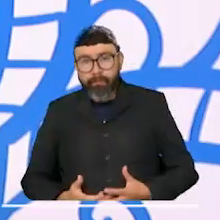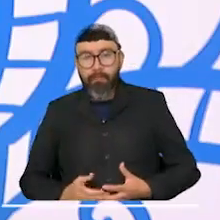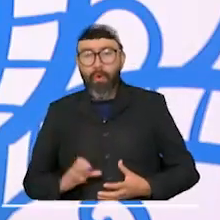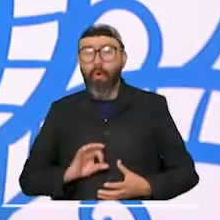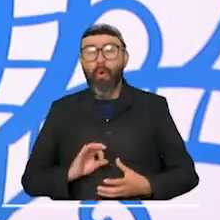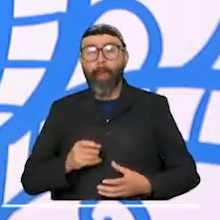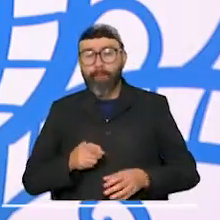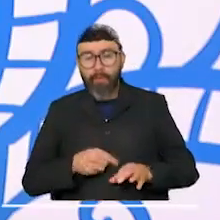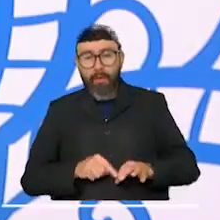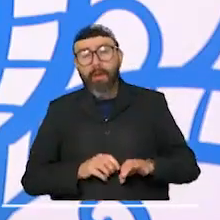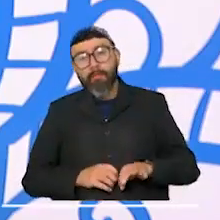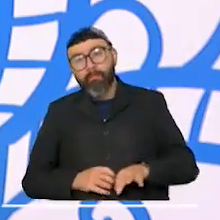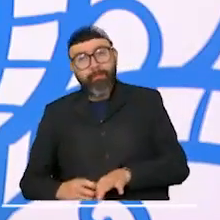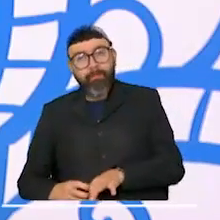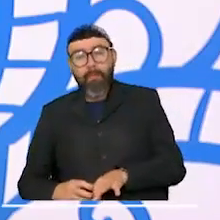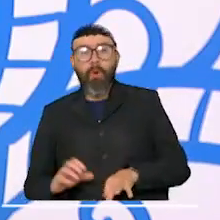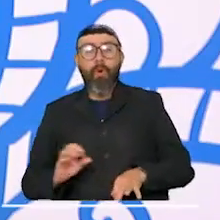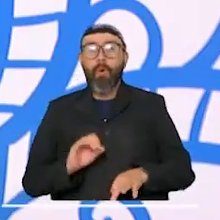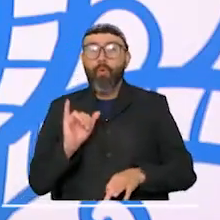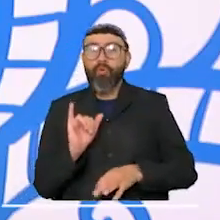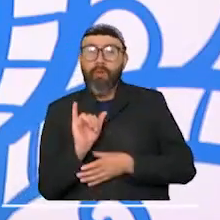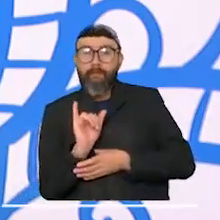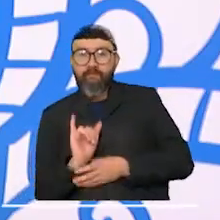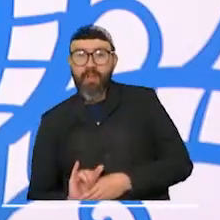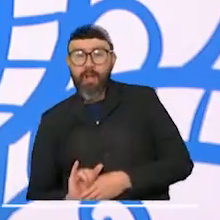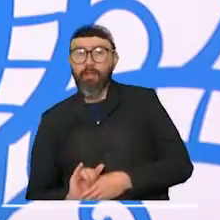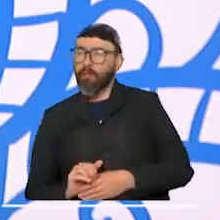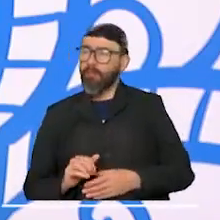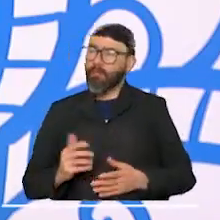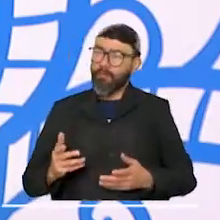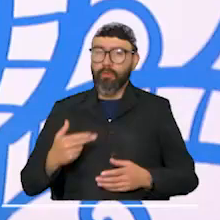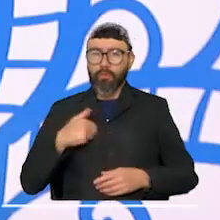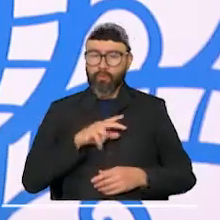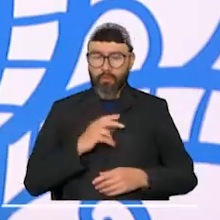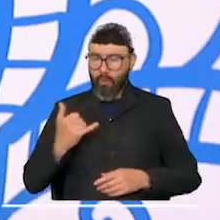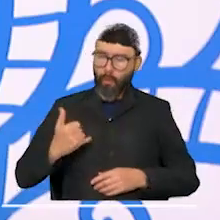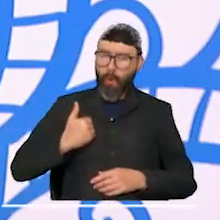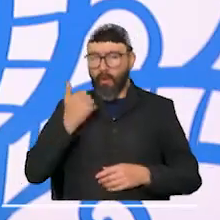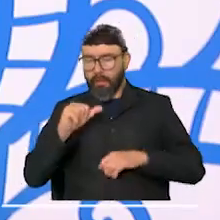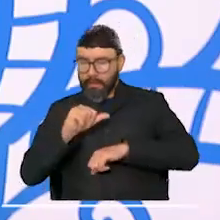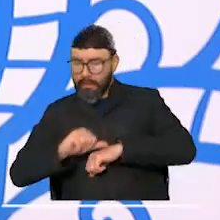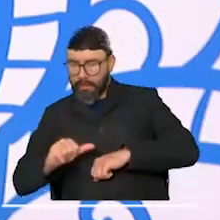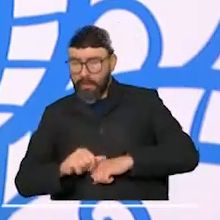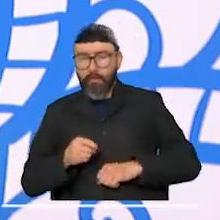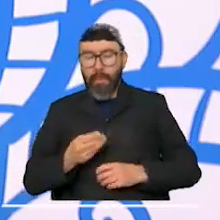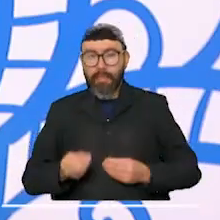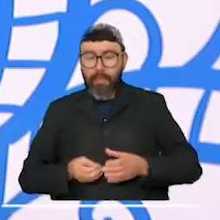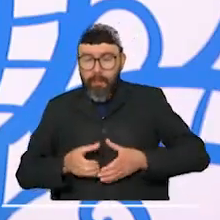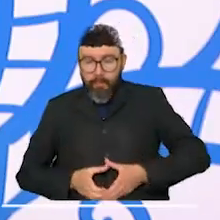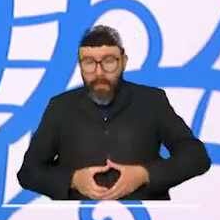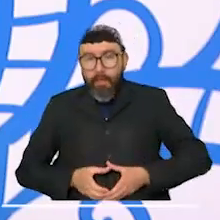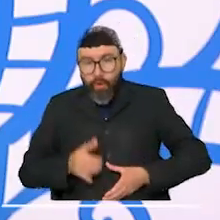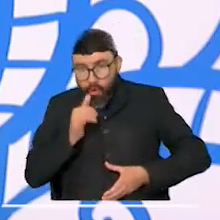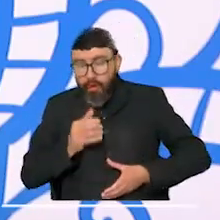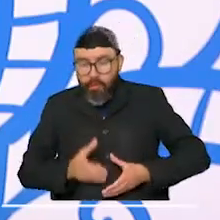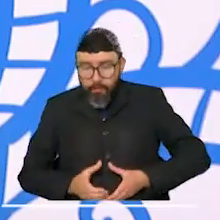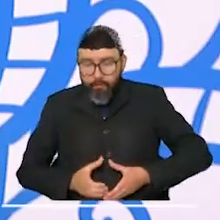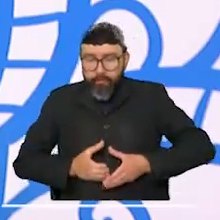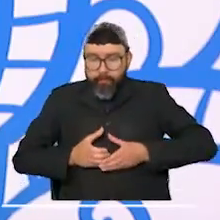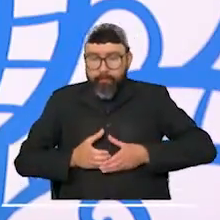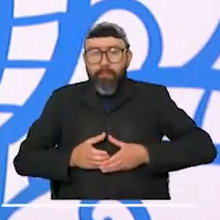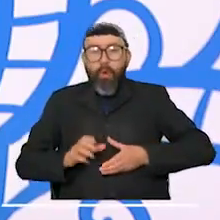afuera que tengo el útero muy abajo y lo que hacemos en el rejuvenecimiento es en parte subir esa vejiga o meter más el recto